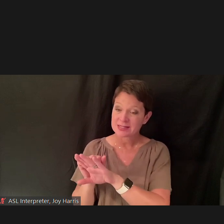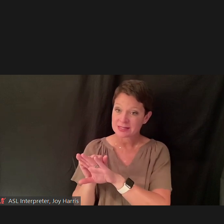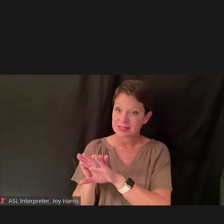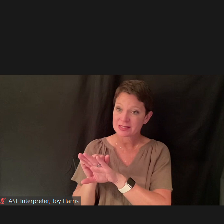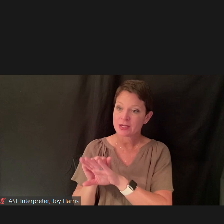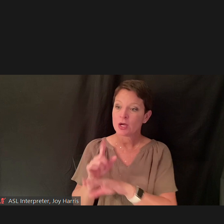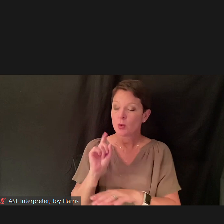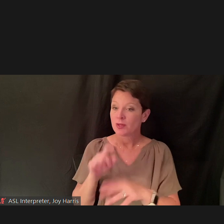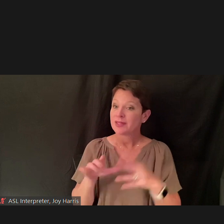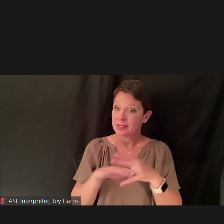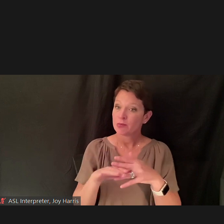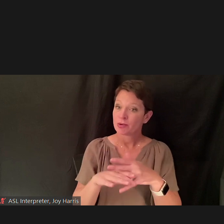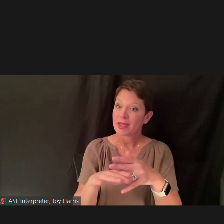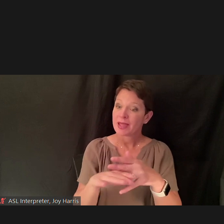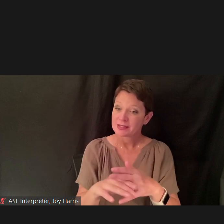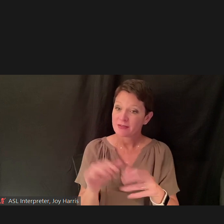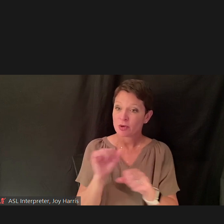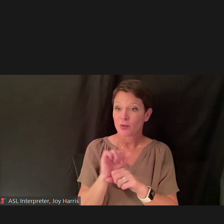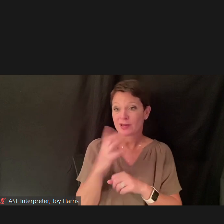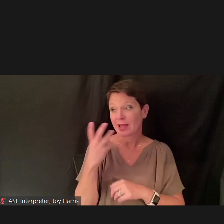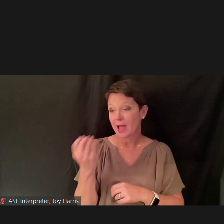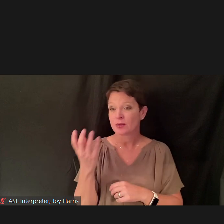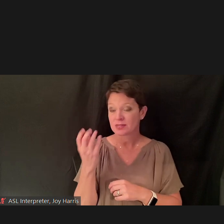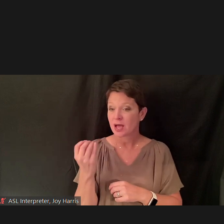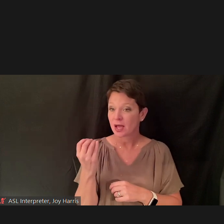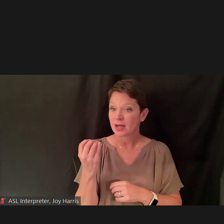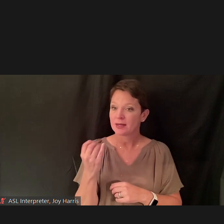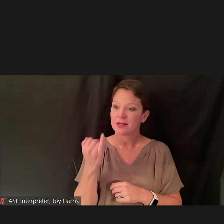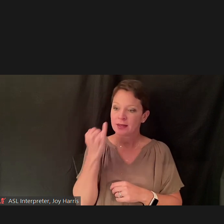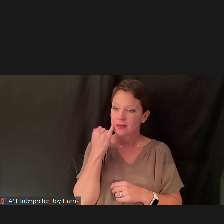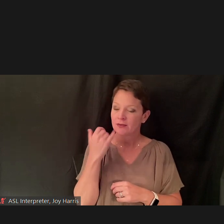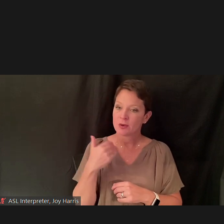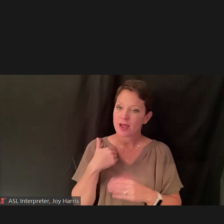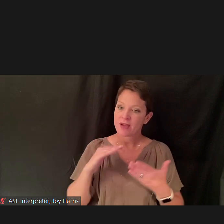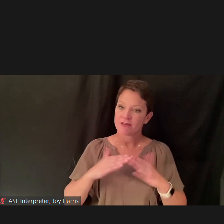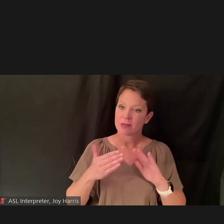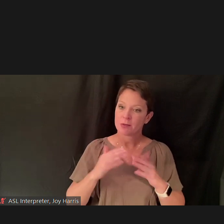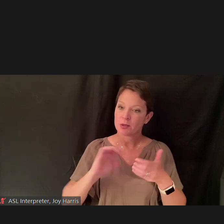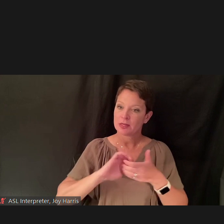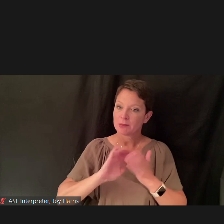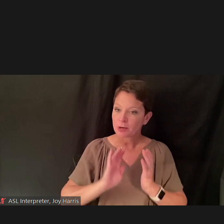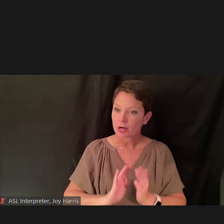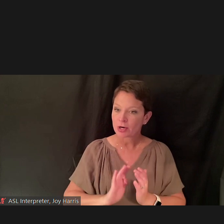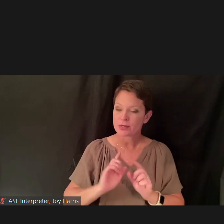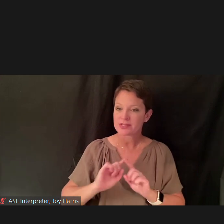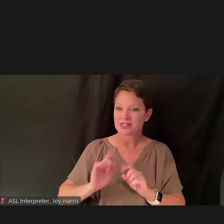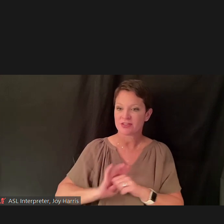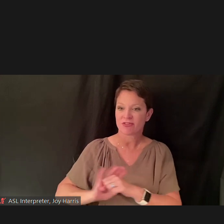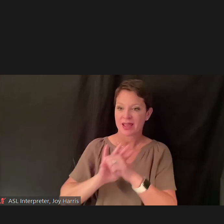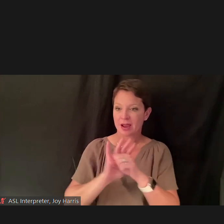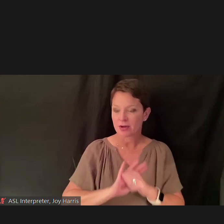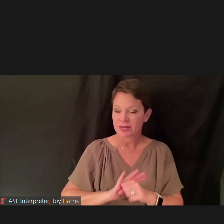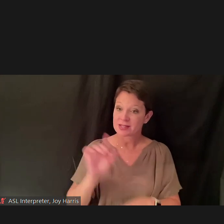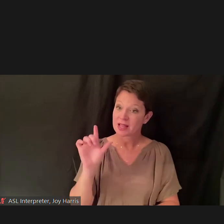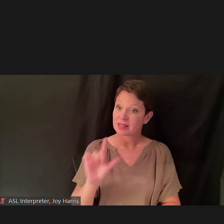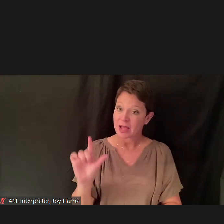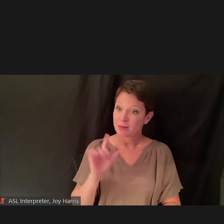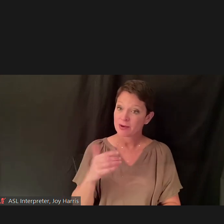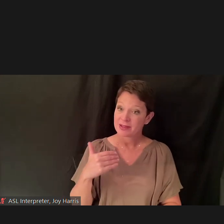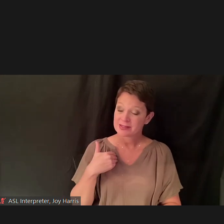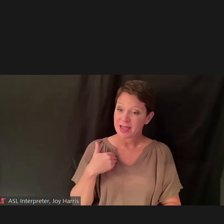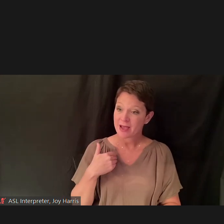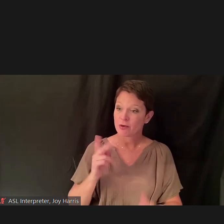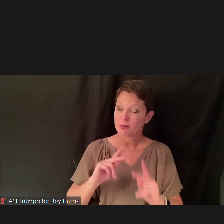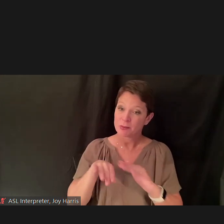organice sus citas. Las personas tienen que tomar recesos y este está trabajando fuera. Si